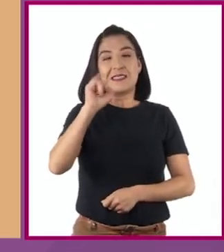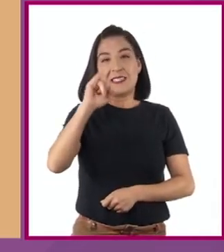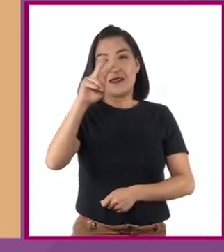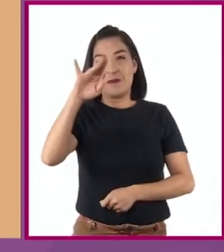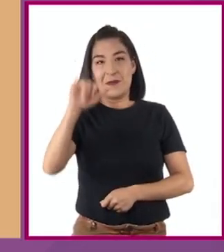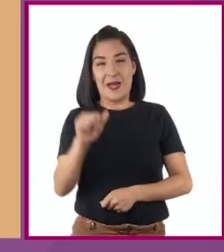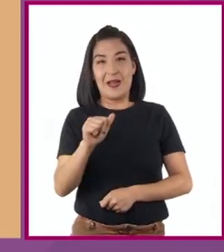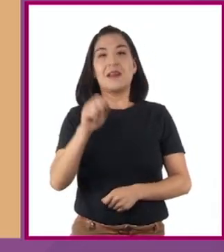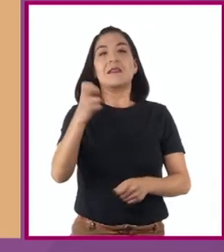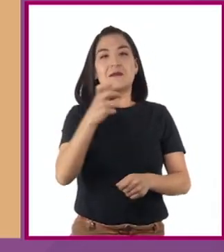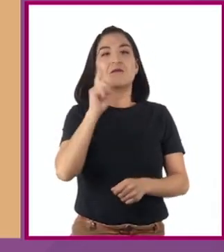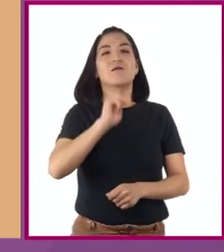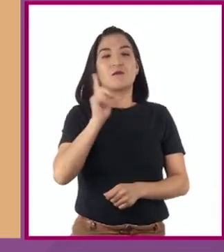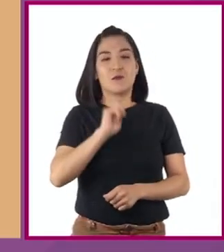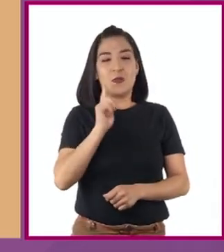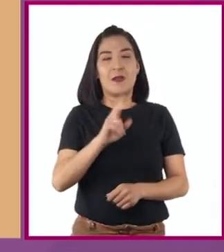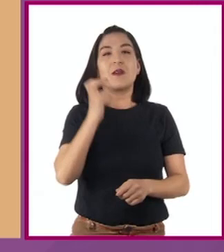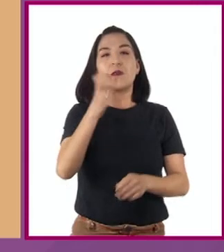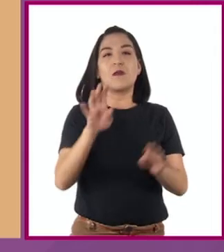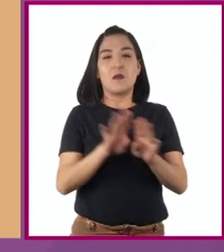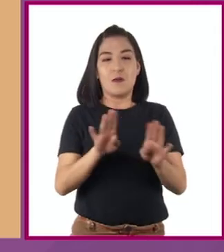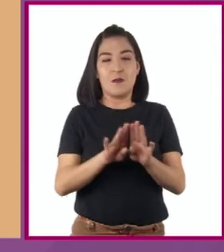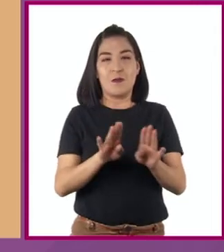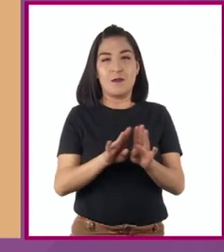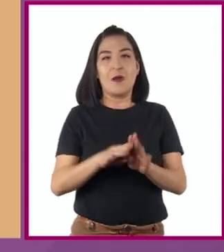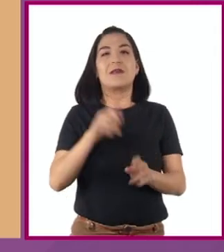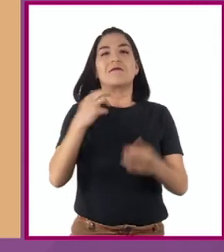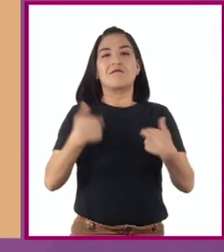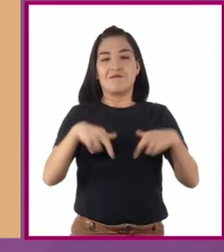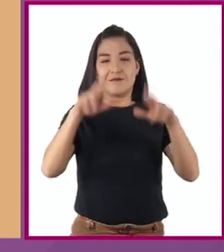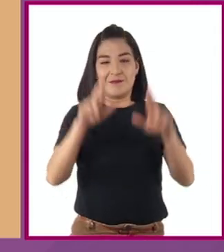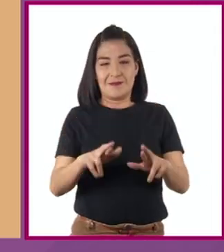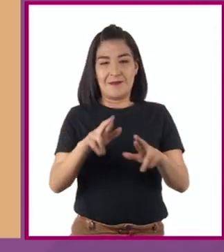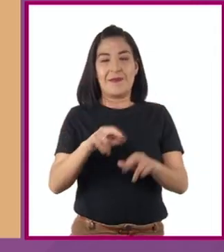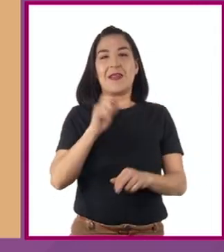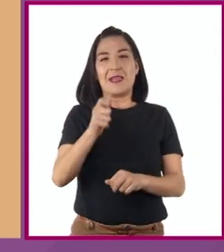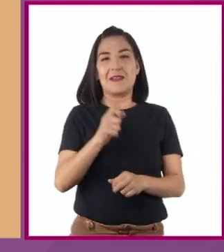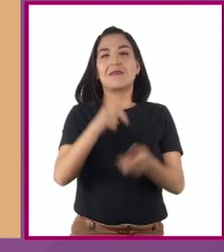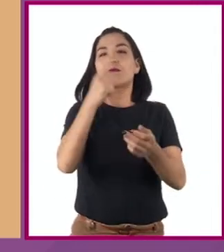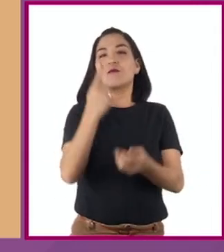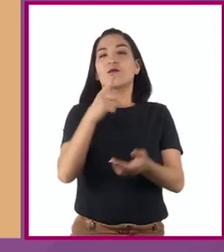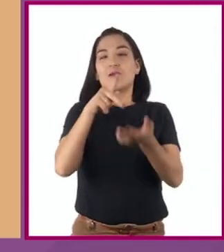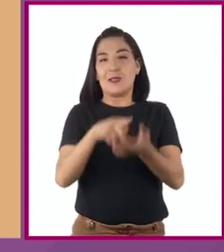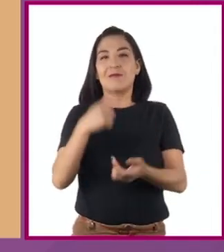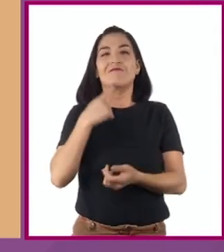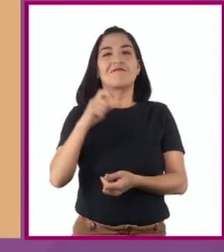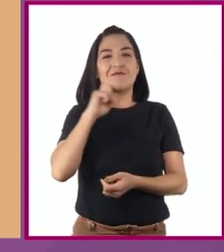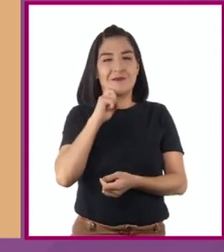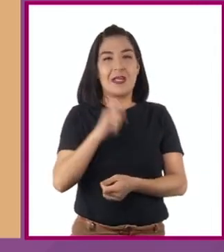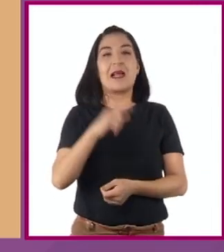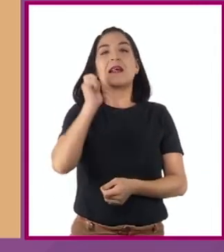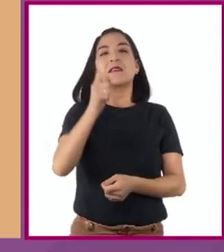pesos. La literal X representa el costo de 1 kilogramo de tomate, que es la cantidad que